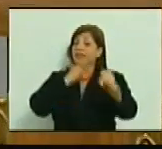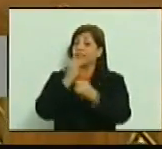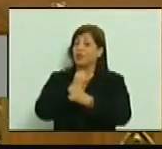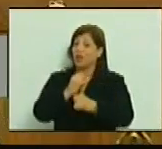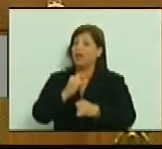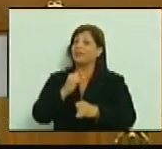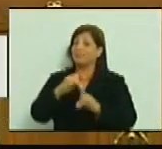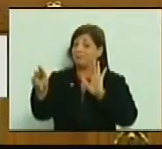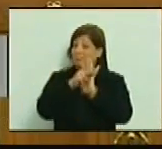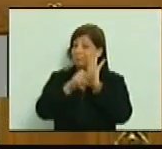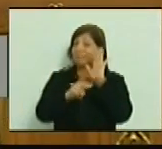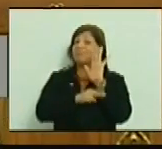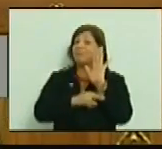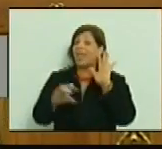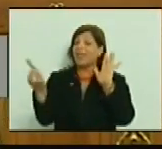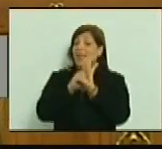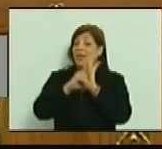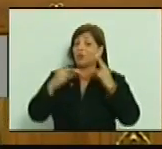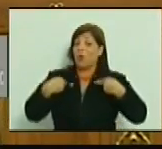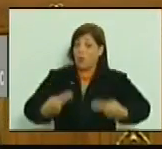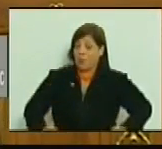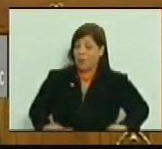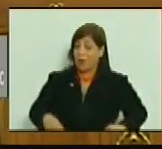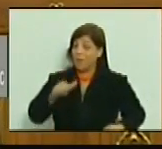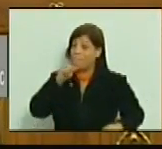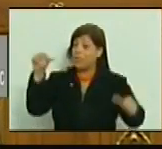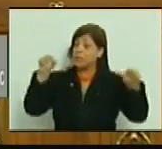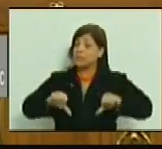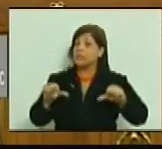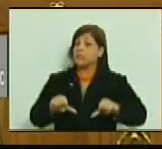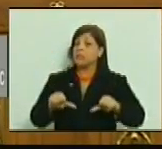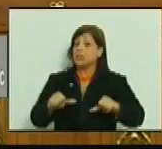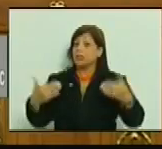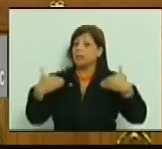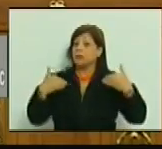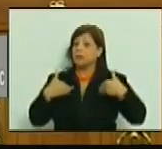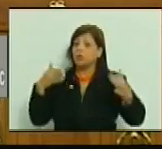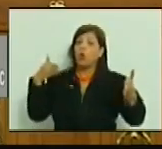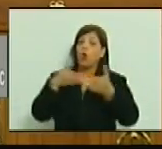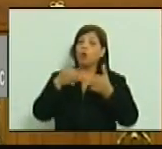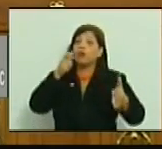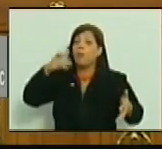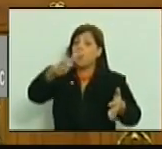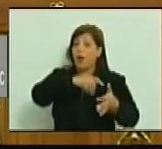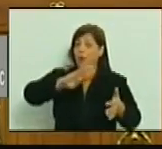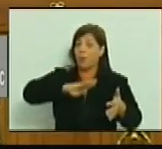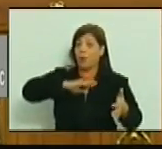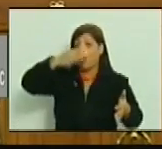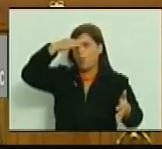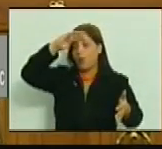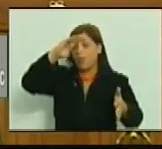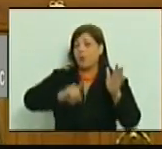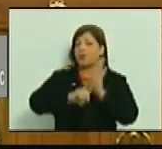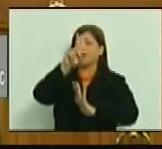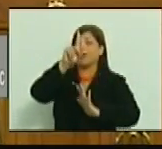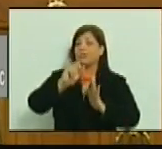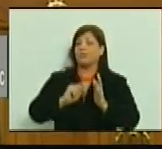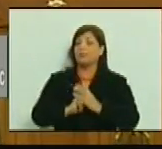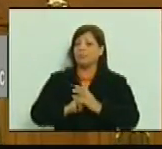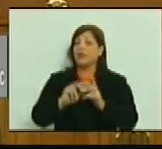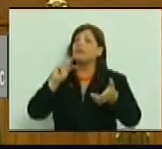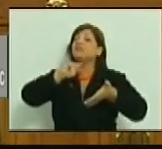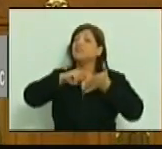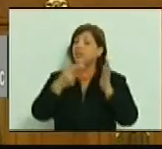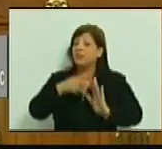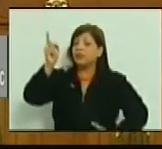internacionales sobre derechos humanos, afectando particularmente el derecho del pueblo cubano al desarrollo, y